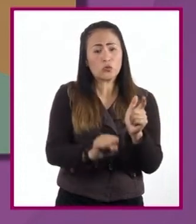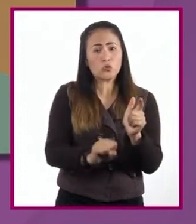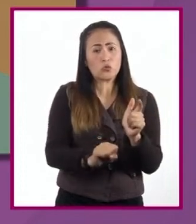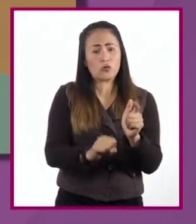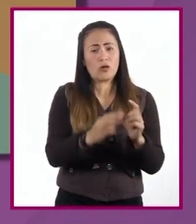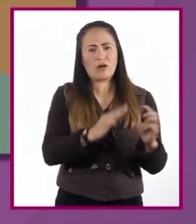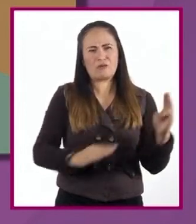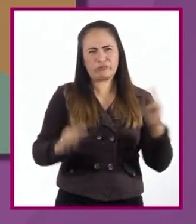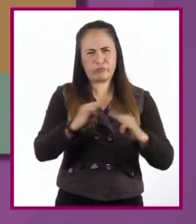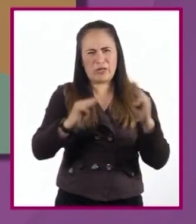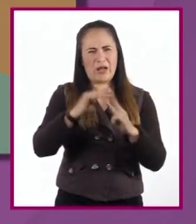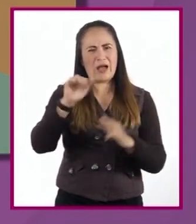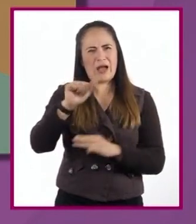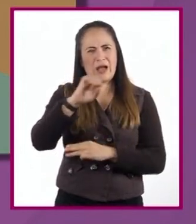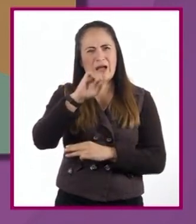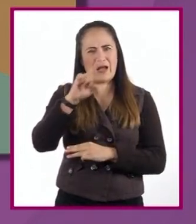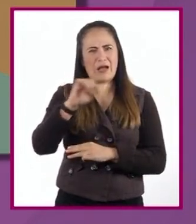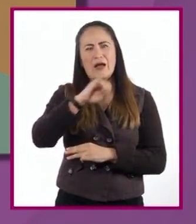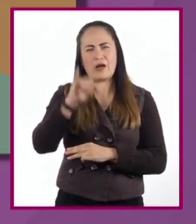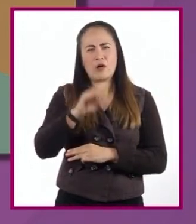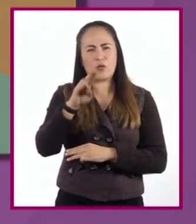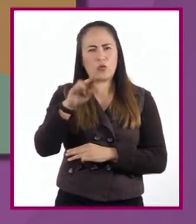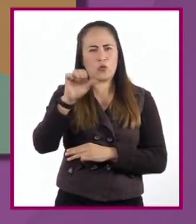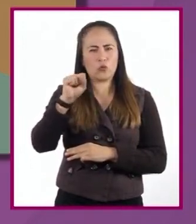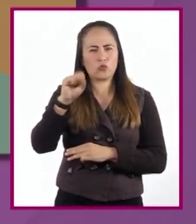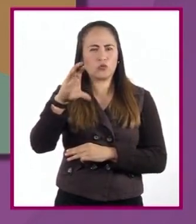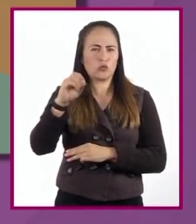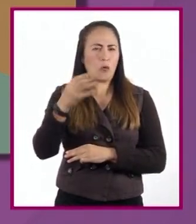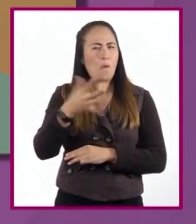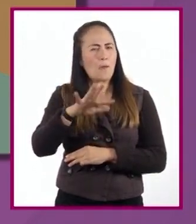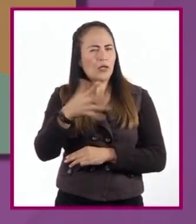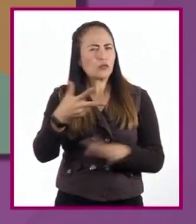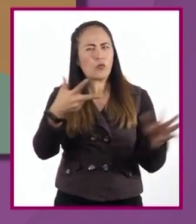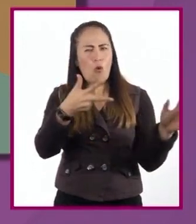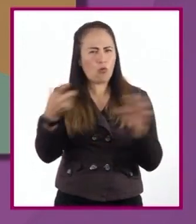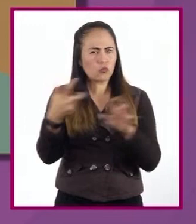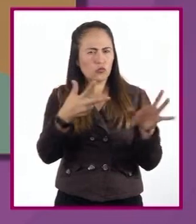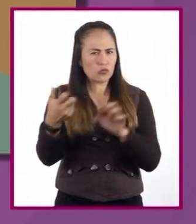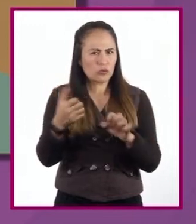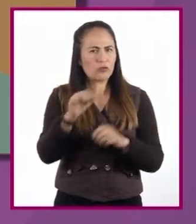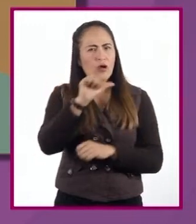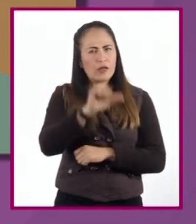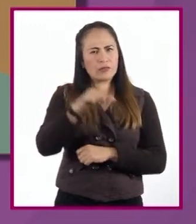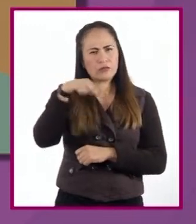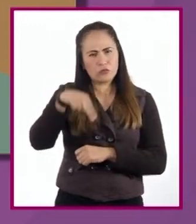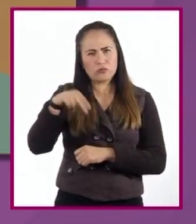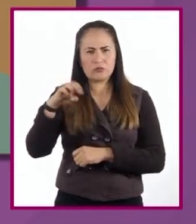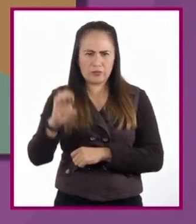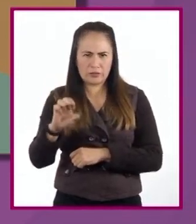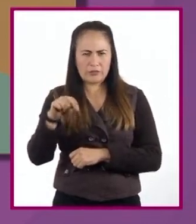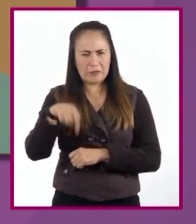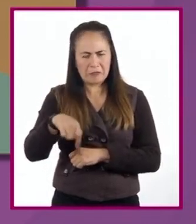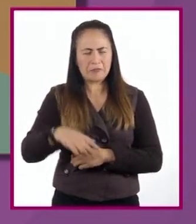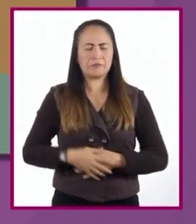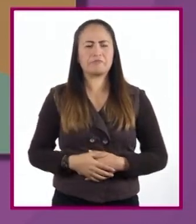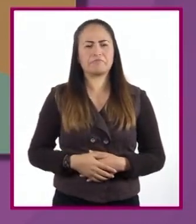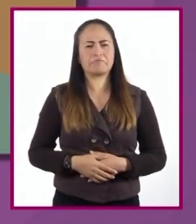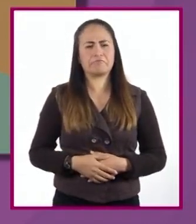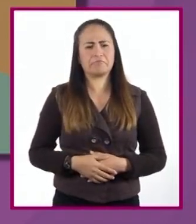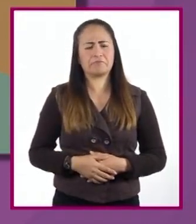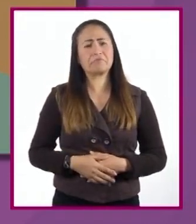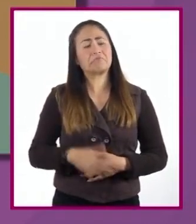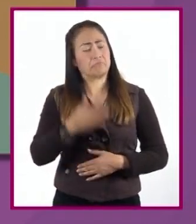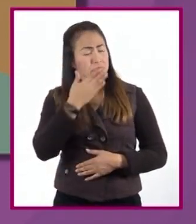del Ajusco, a donde llegaron cerca del año 800, antes de nuestra era. Y pues se ve que les